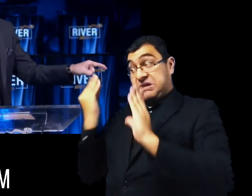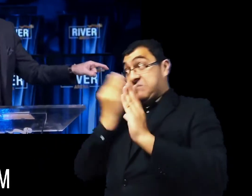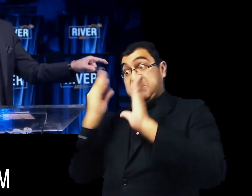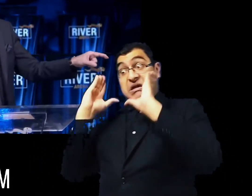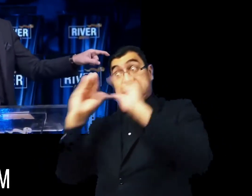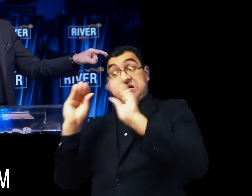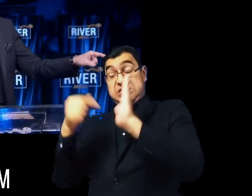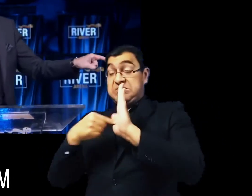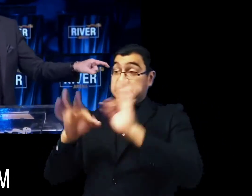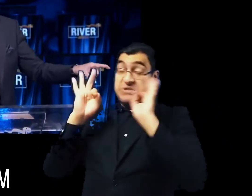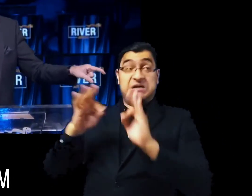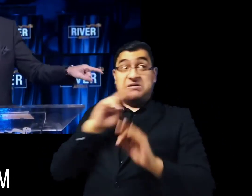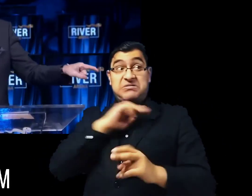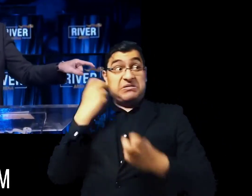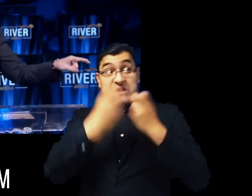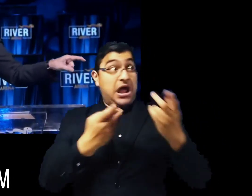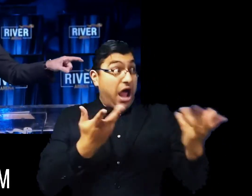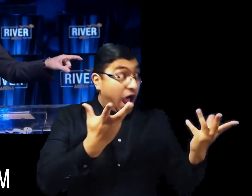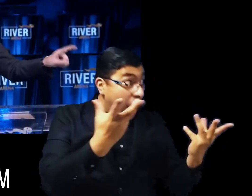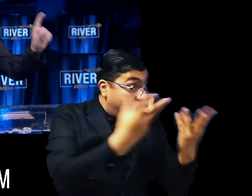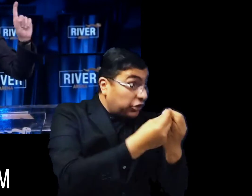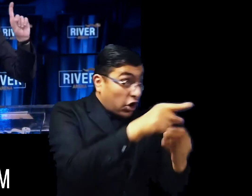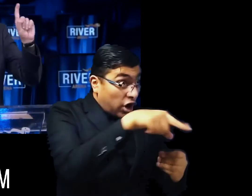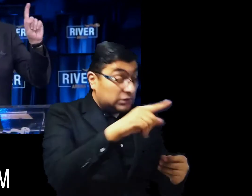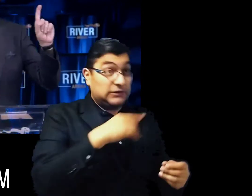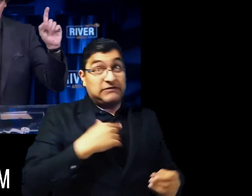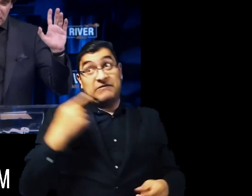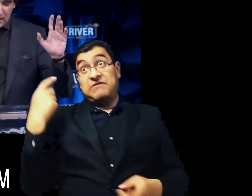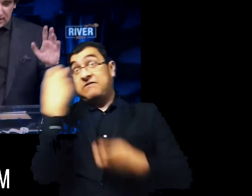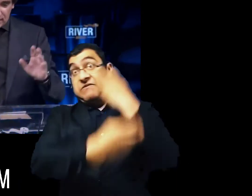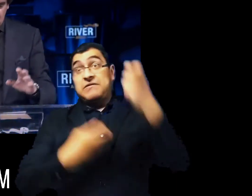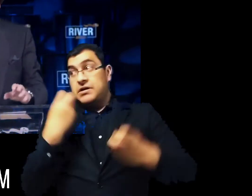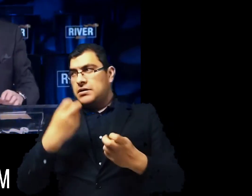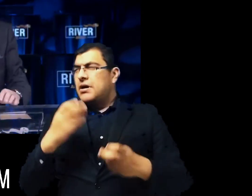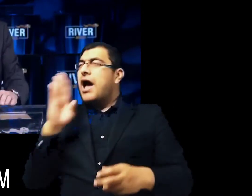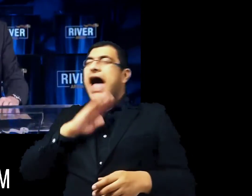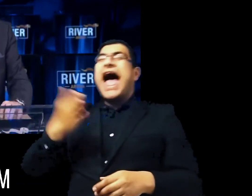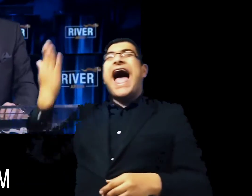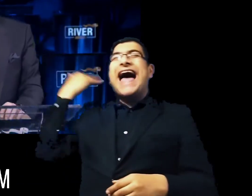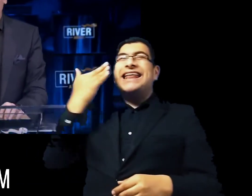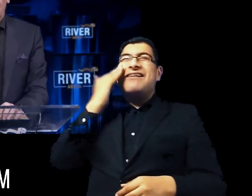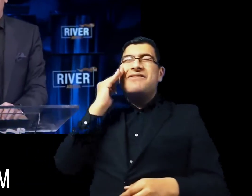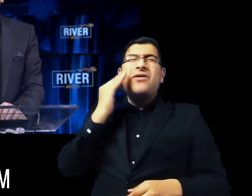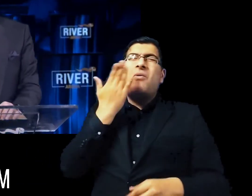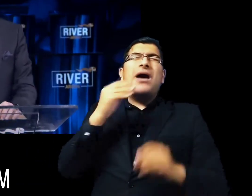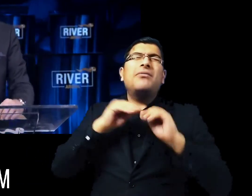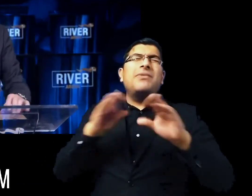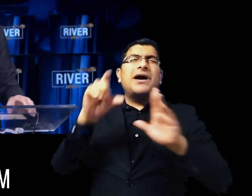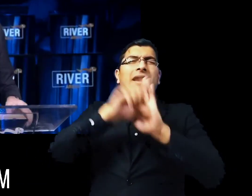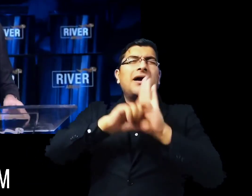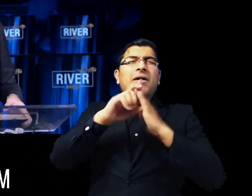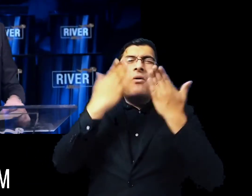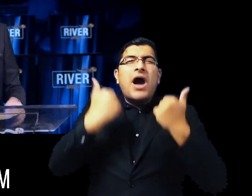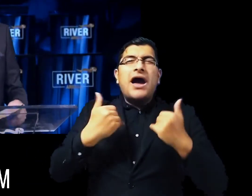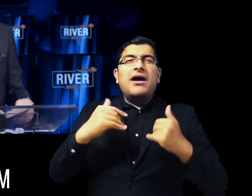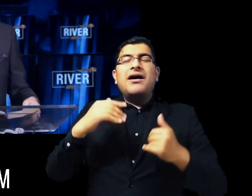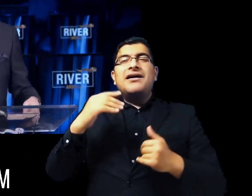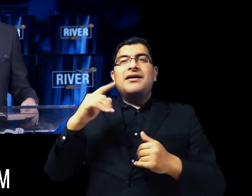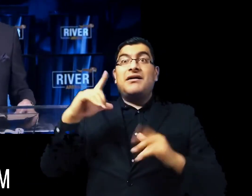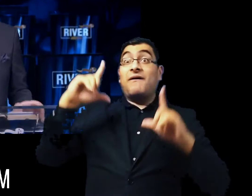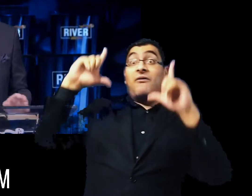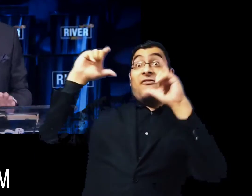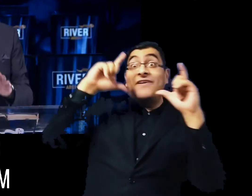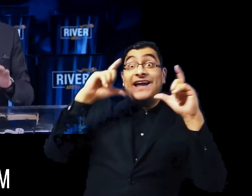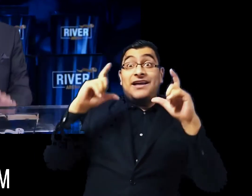a criticarte con quien te saca fotografía, ¿no? Menos mal que no había Instagram ni había selfies en los tiempos